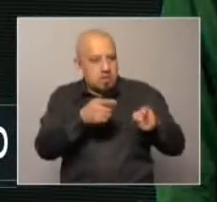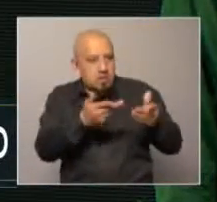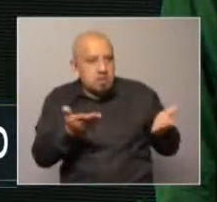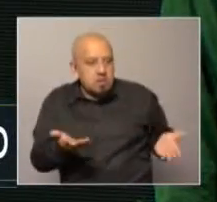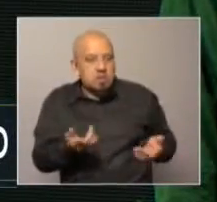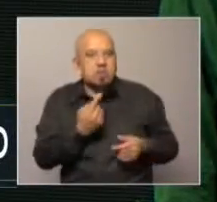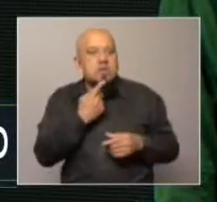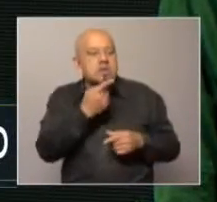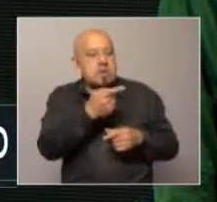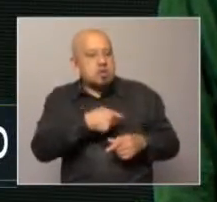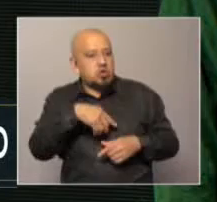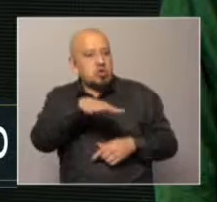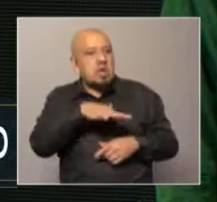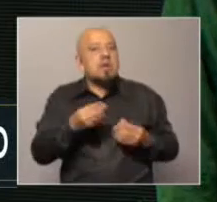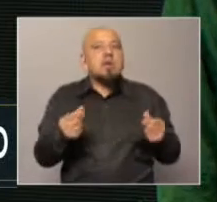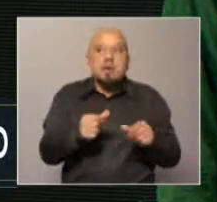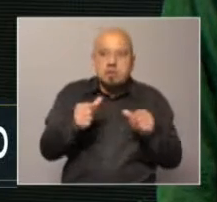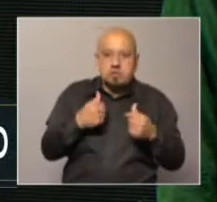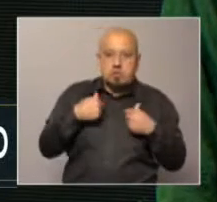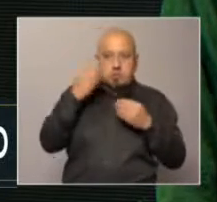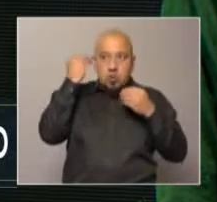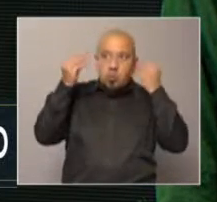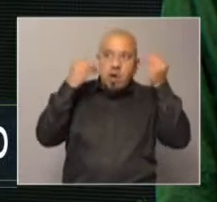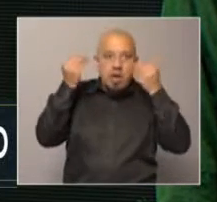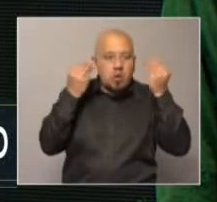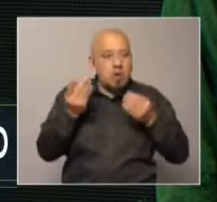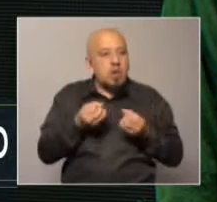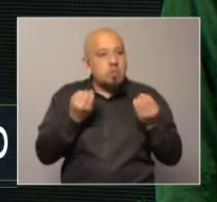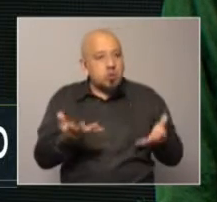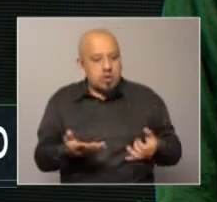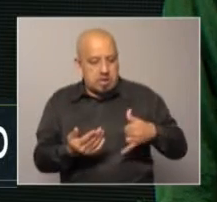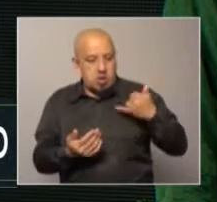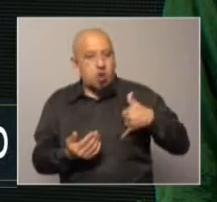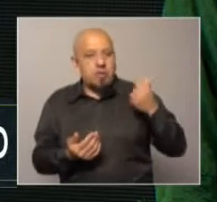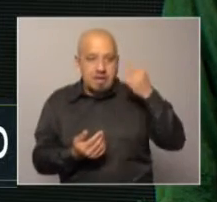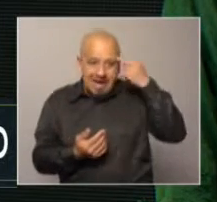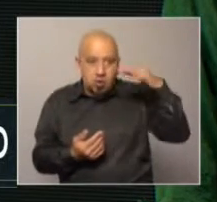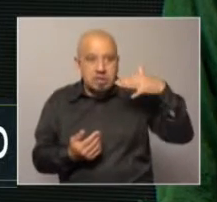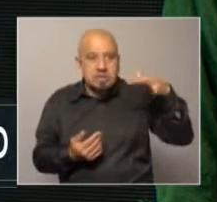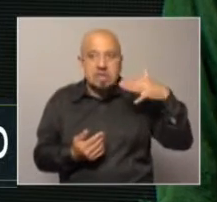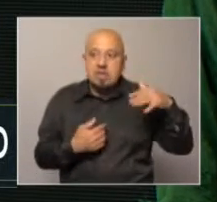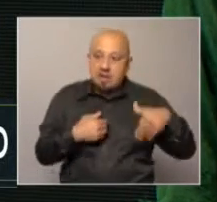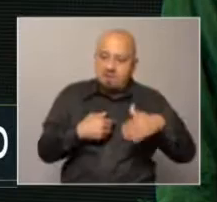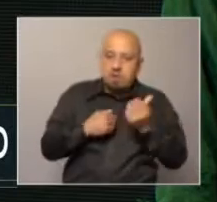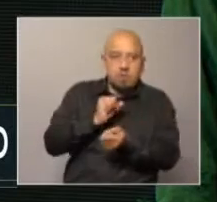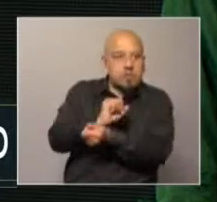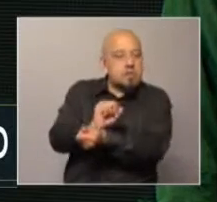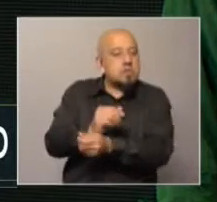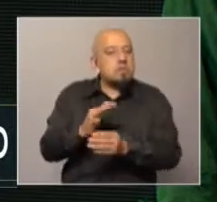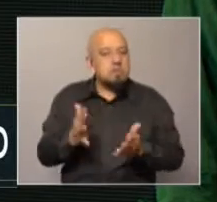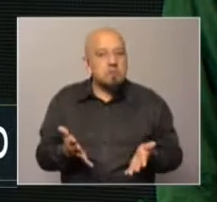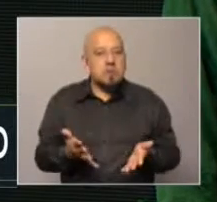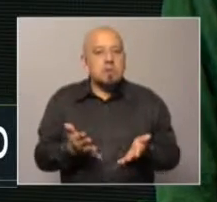con una alta preocupación. Sobre todo por esto que tú decís, porque en realidad los adolescentes que llegan al sistema penal juvenil vienen